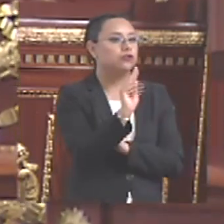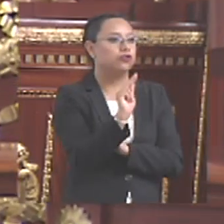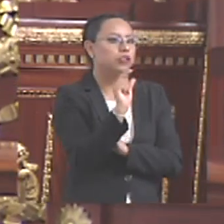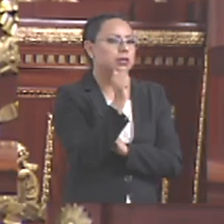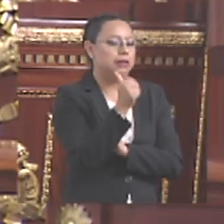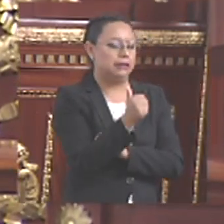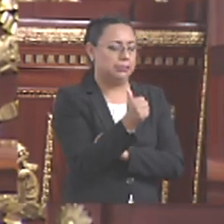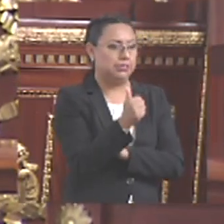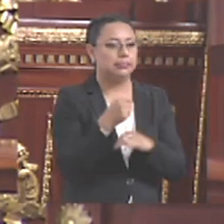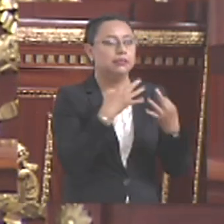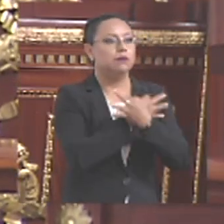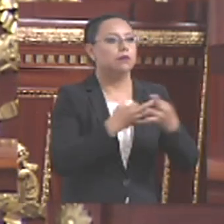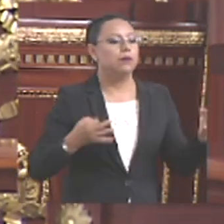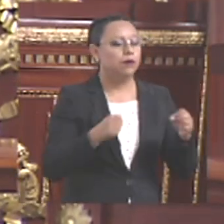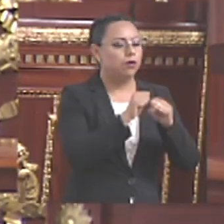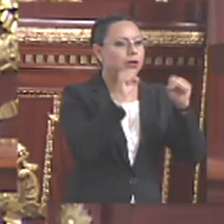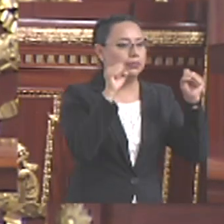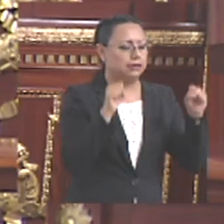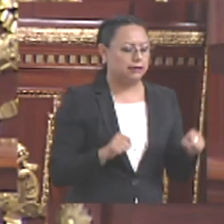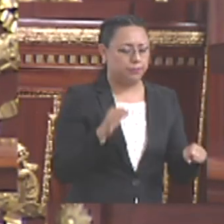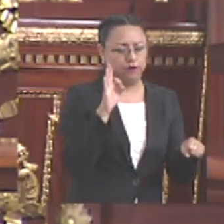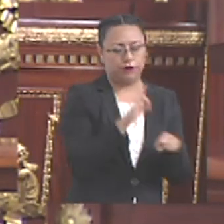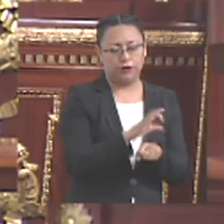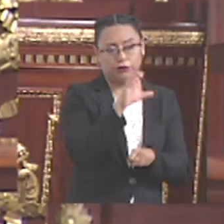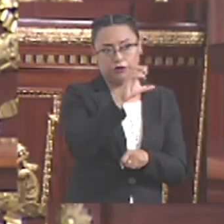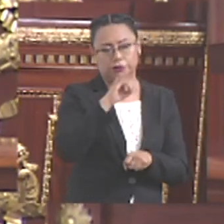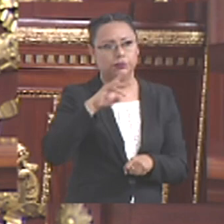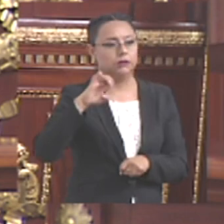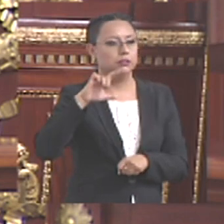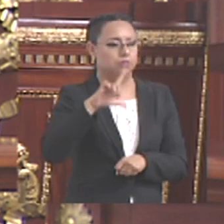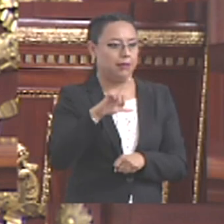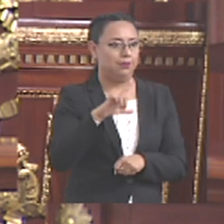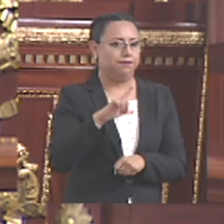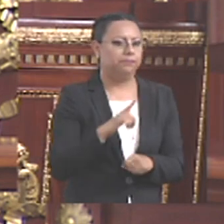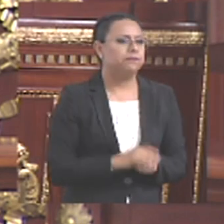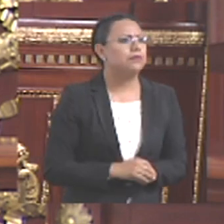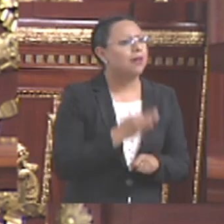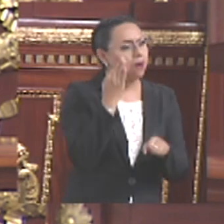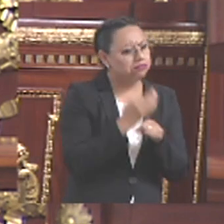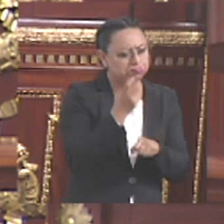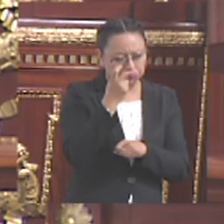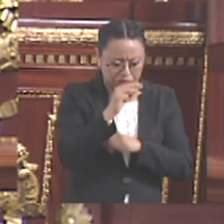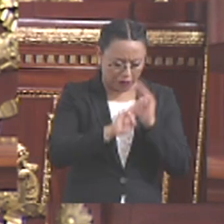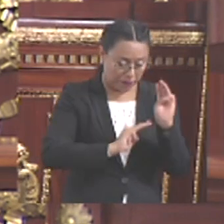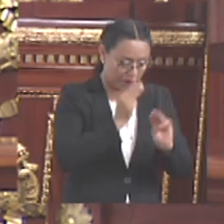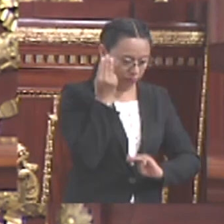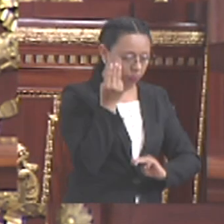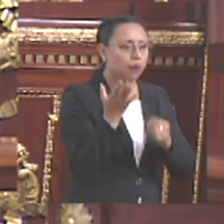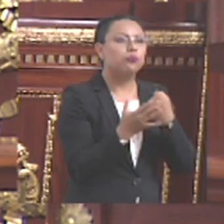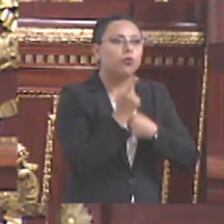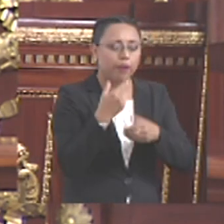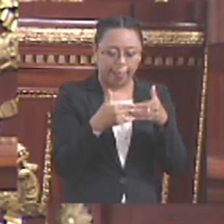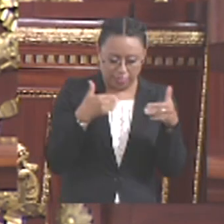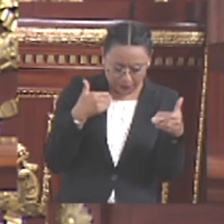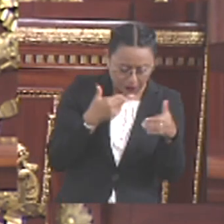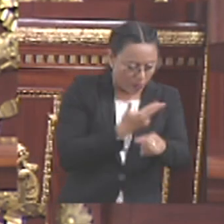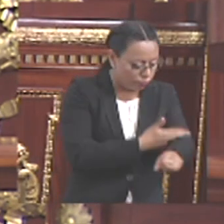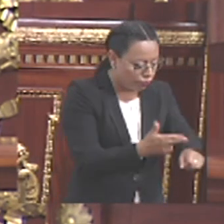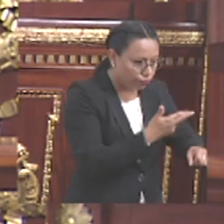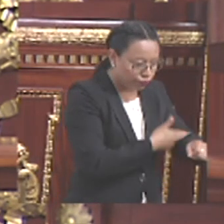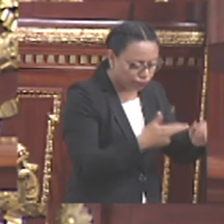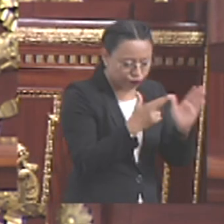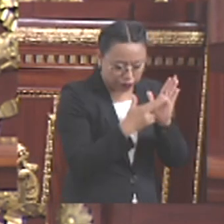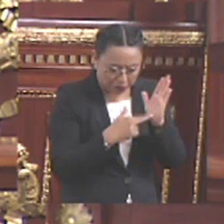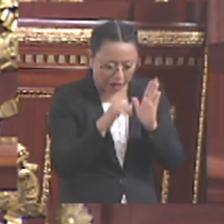Sistema Nacional de Protección Civil. Hoy, un referente mundial por la coordinación y la articulación